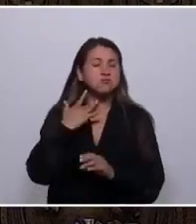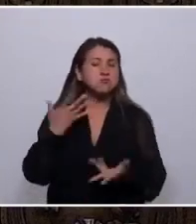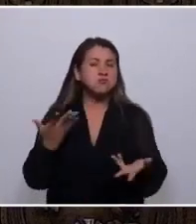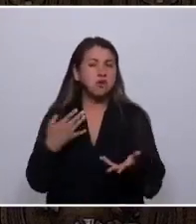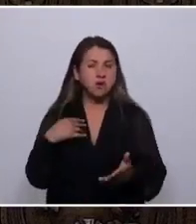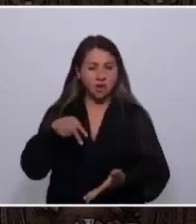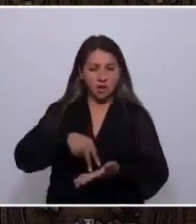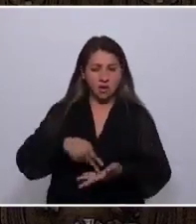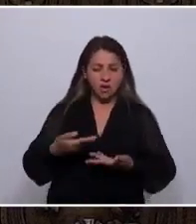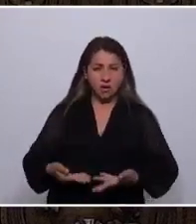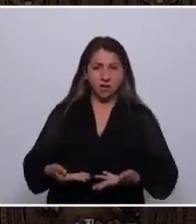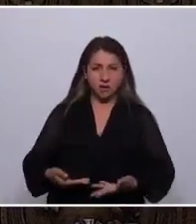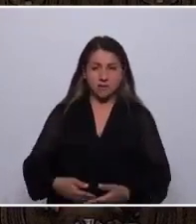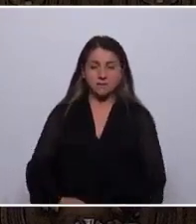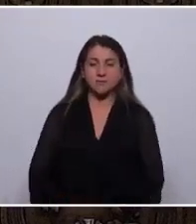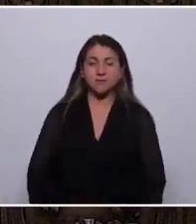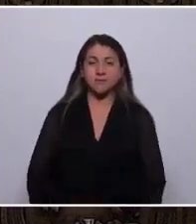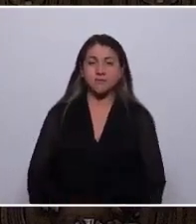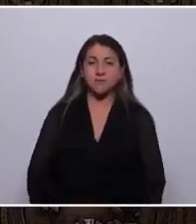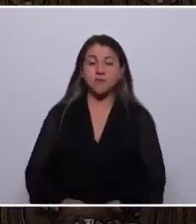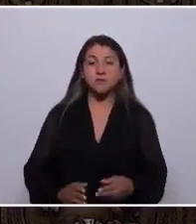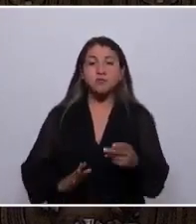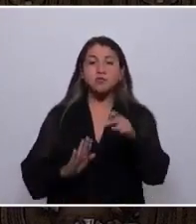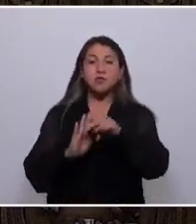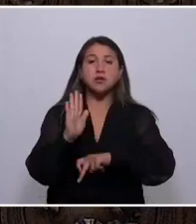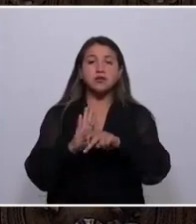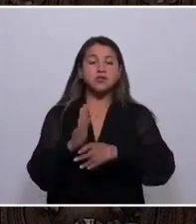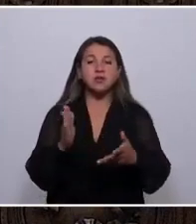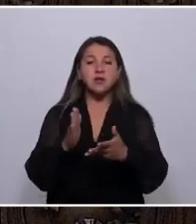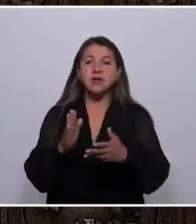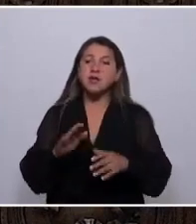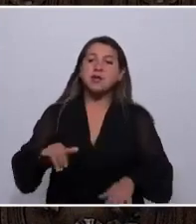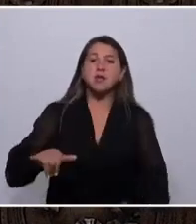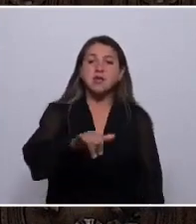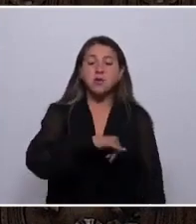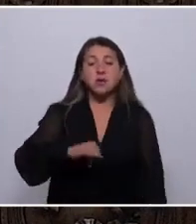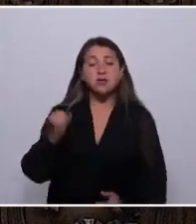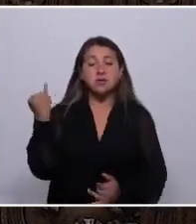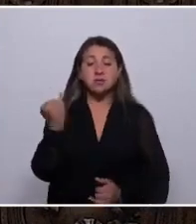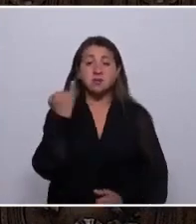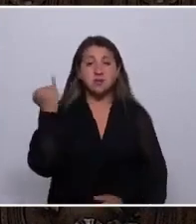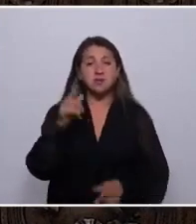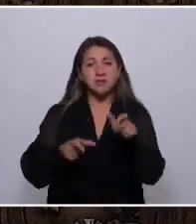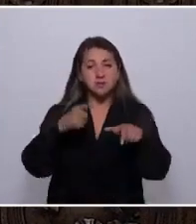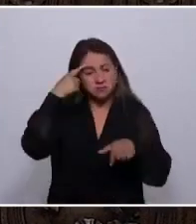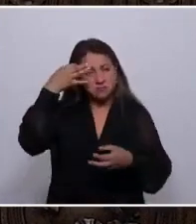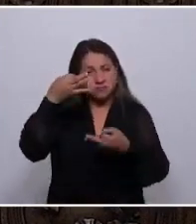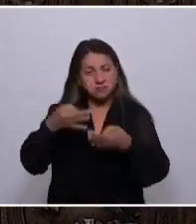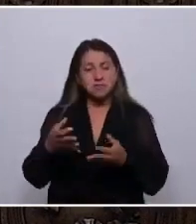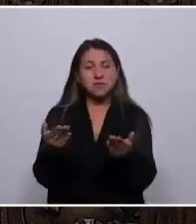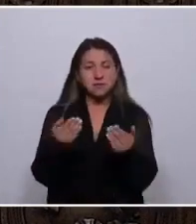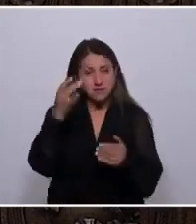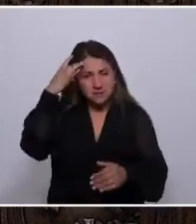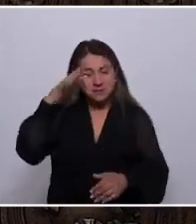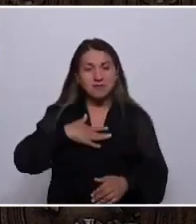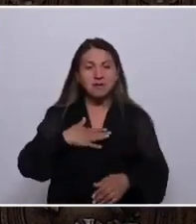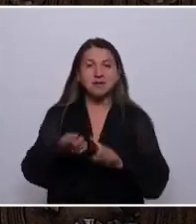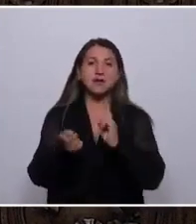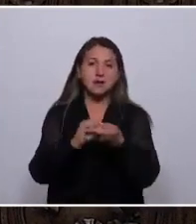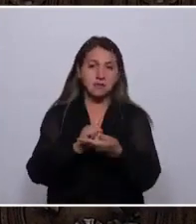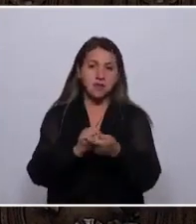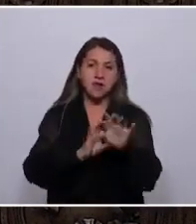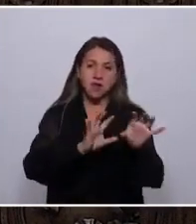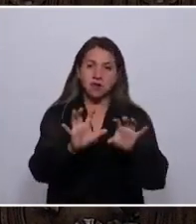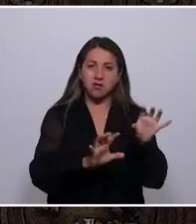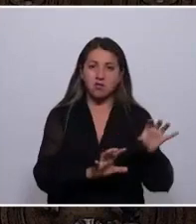acá? Porque encarno un proyecto colectivo de independientes, de personas convencidas de la necesidad de cambiar las cosas,